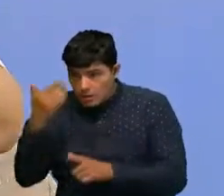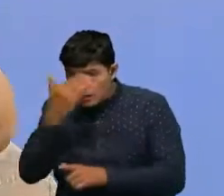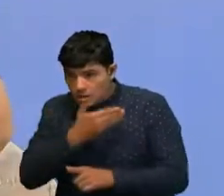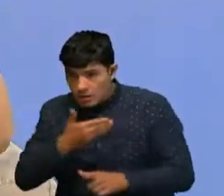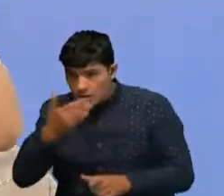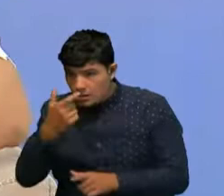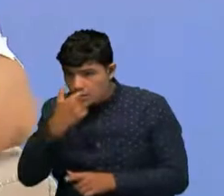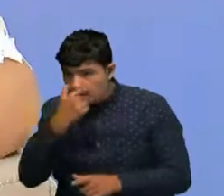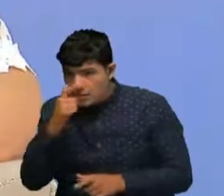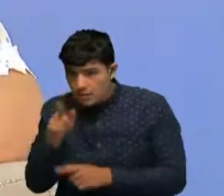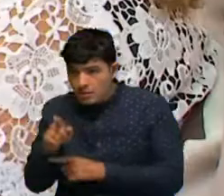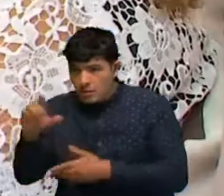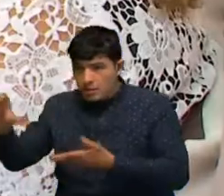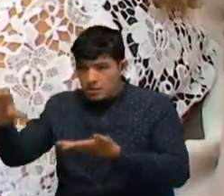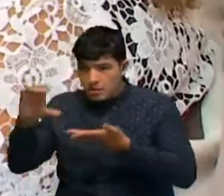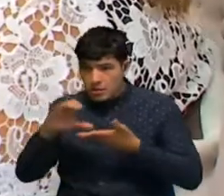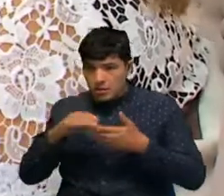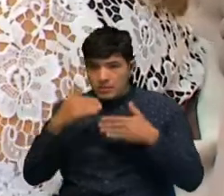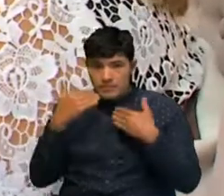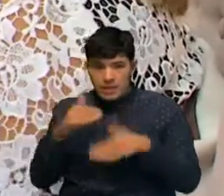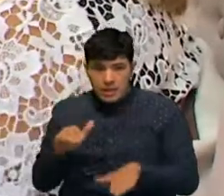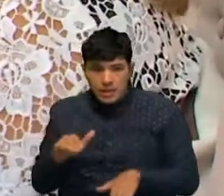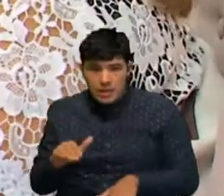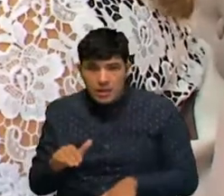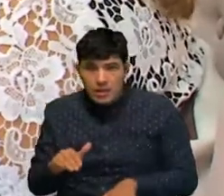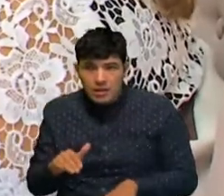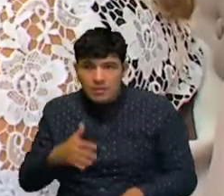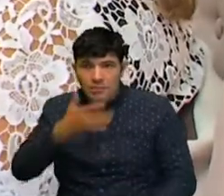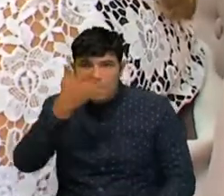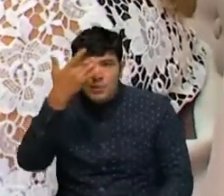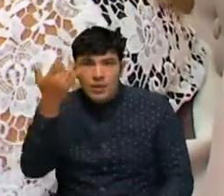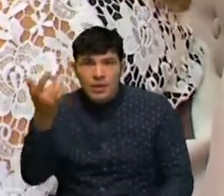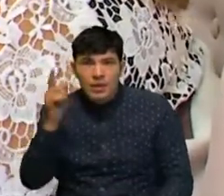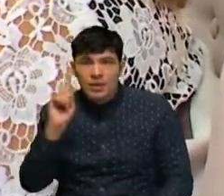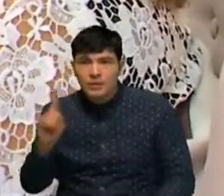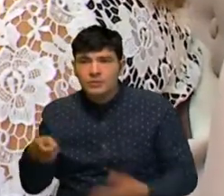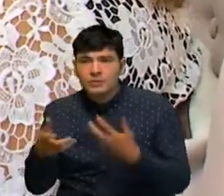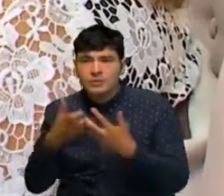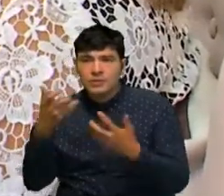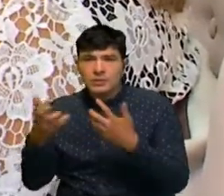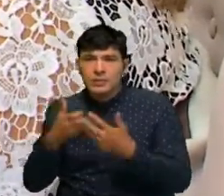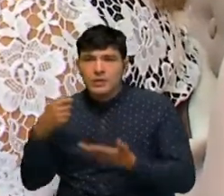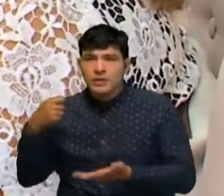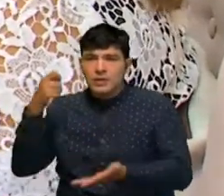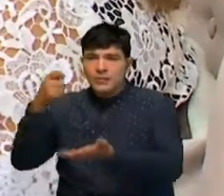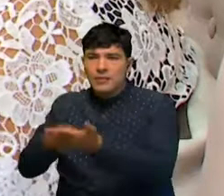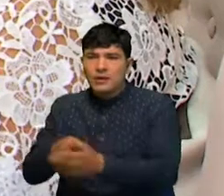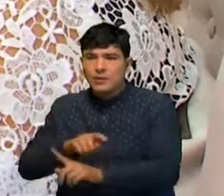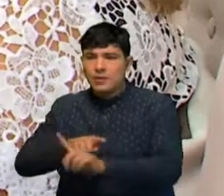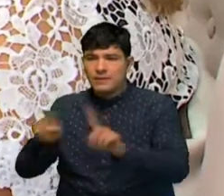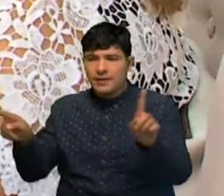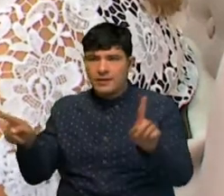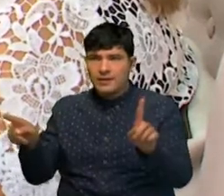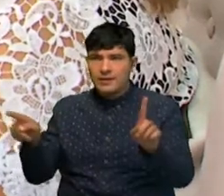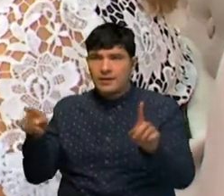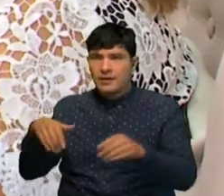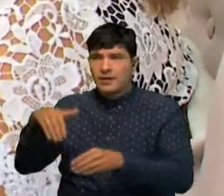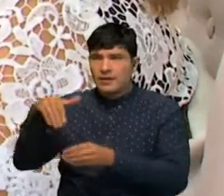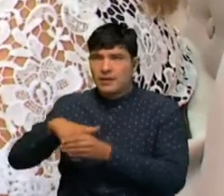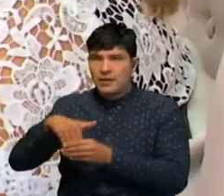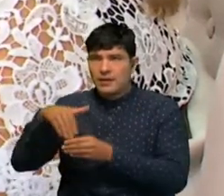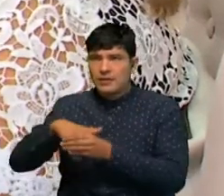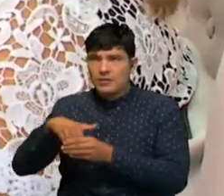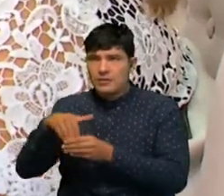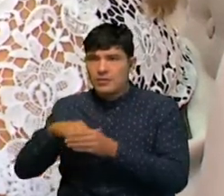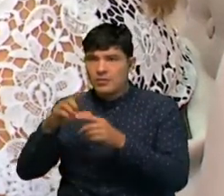ve que les sale un salario mínimo. ¿Por qué? Porque ellos tienen un sistema de liquidación diferente al régimen de ahorro, del